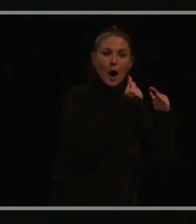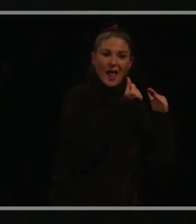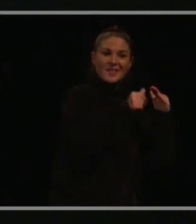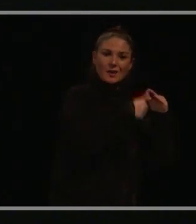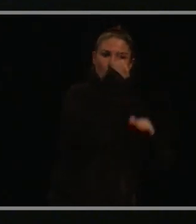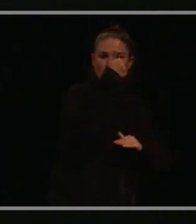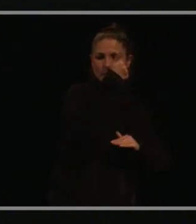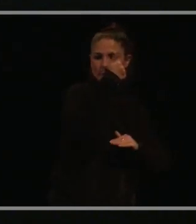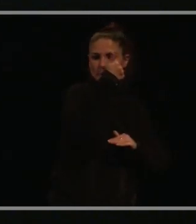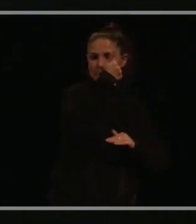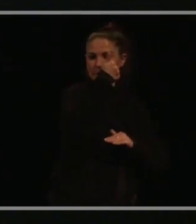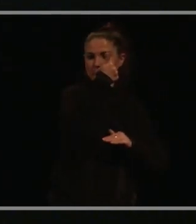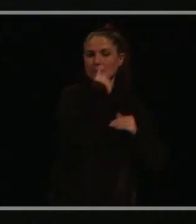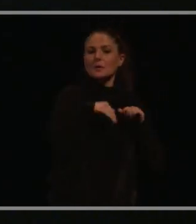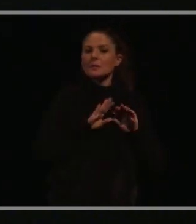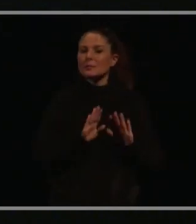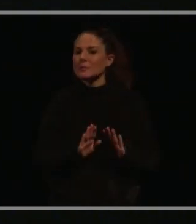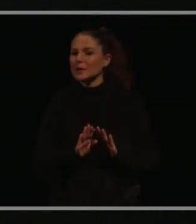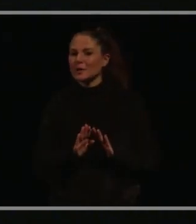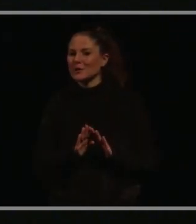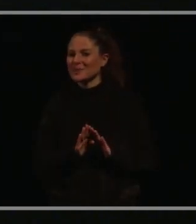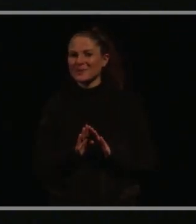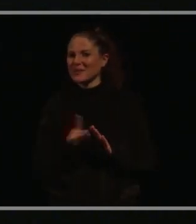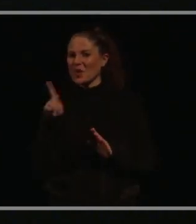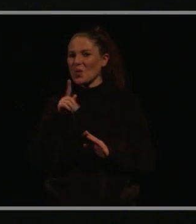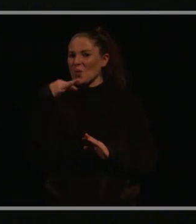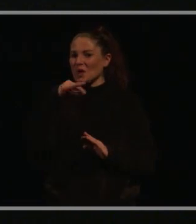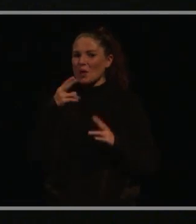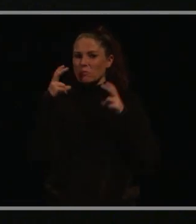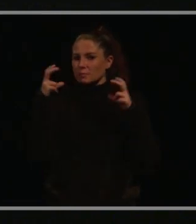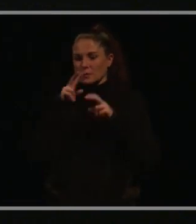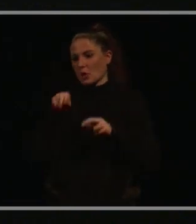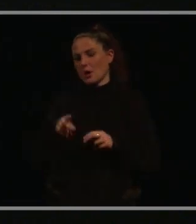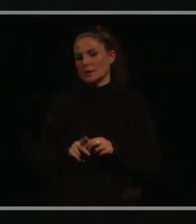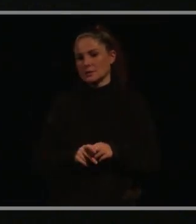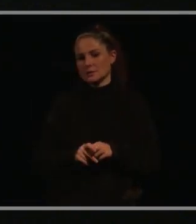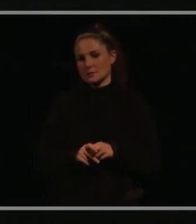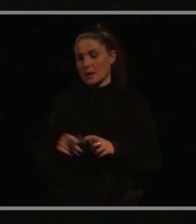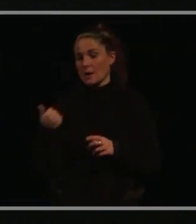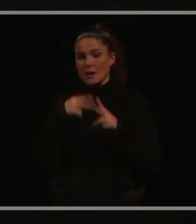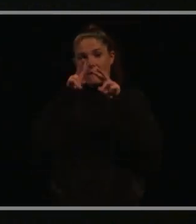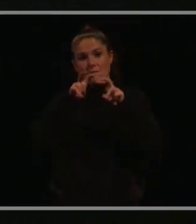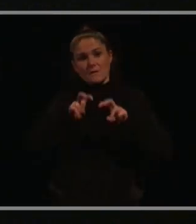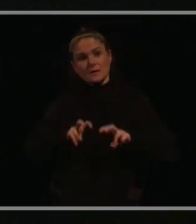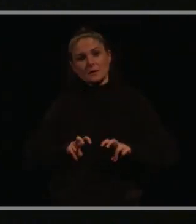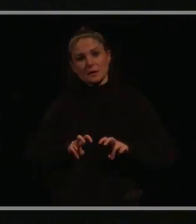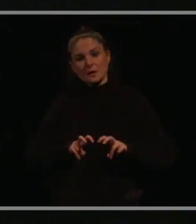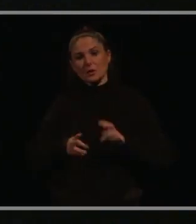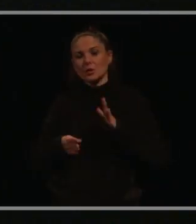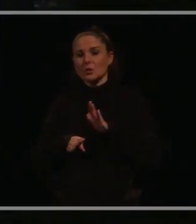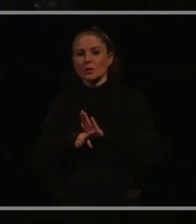altas. Pero no solo pasa con la obesidad. En este estudio se